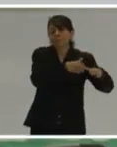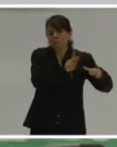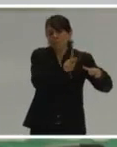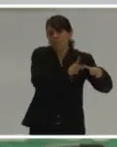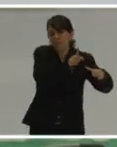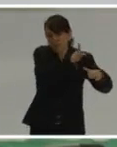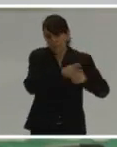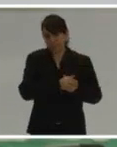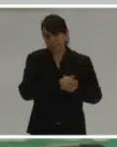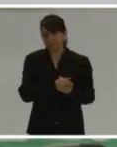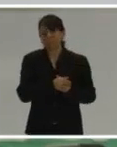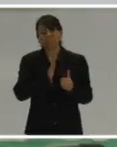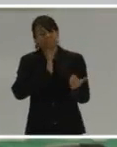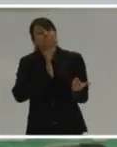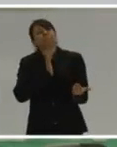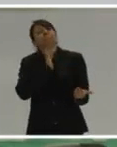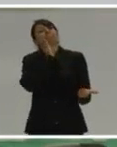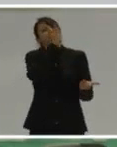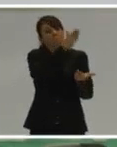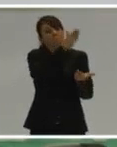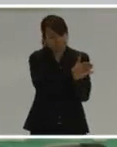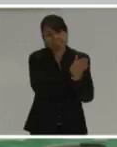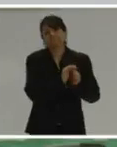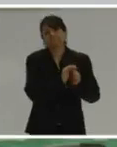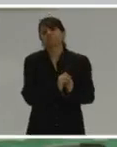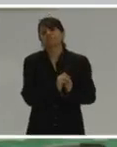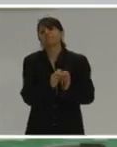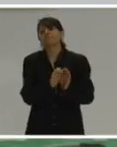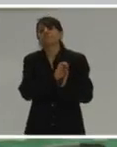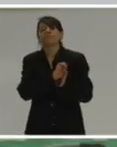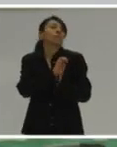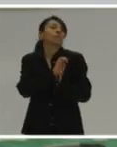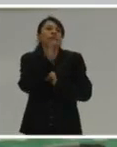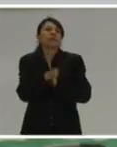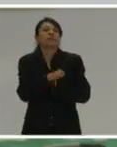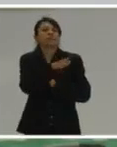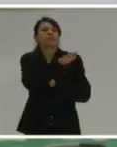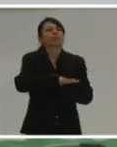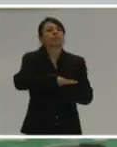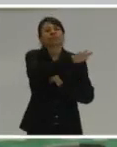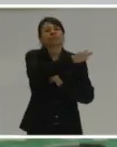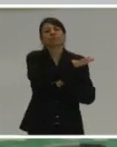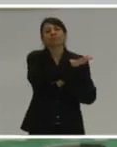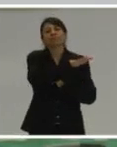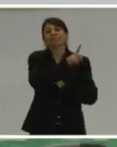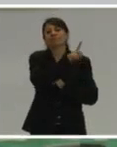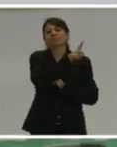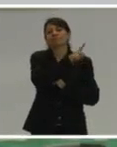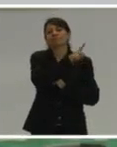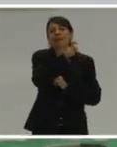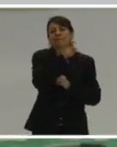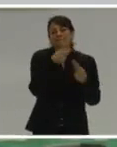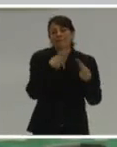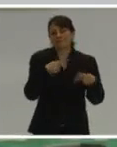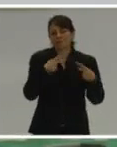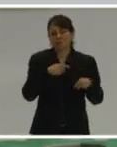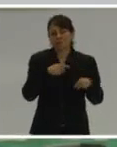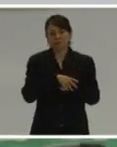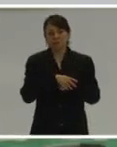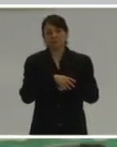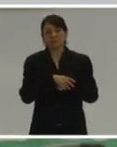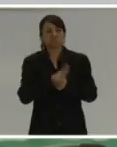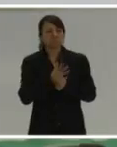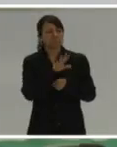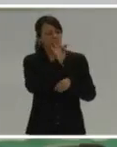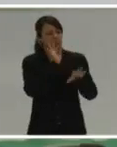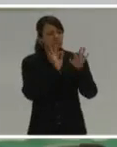no sé si por la falta de información, no sé, o porque la dirigencia vio, ¿no? Aparecen hasta a veces